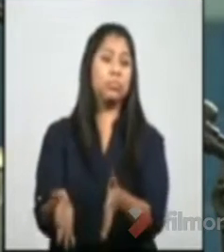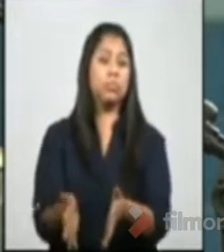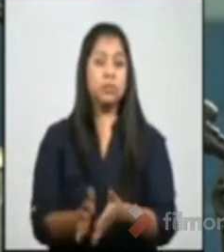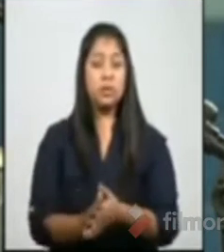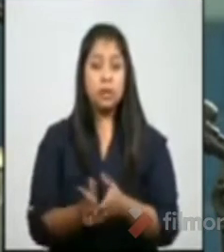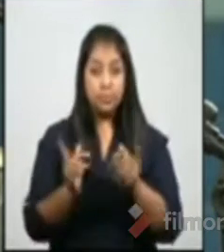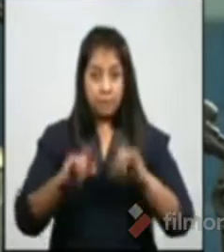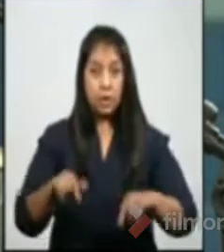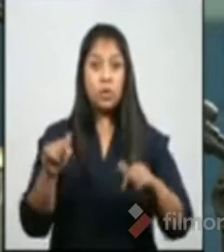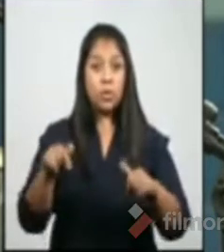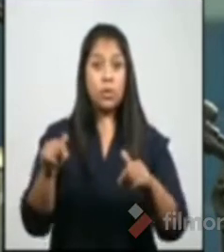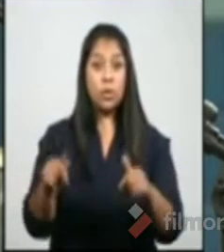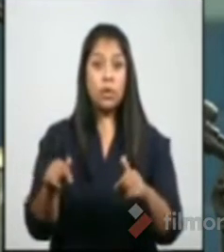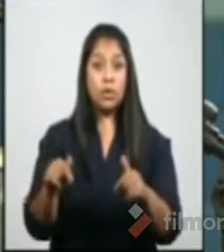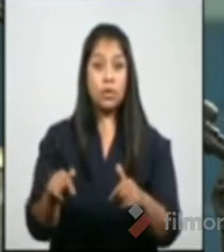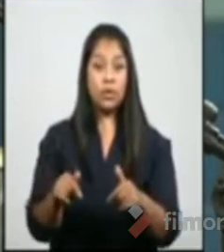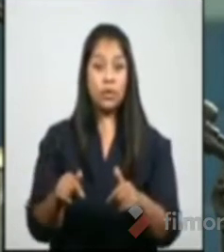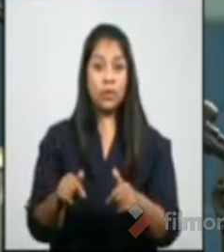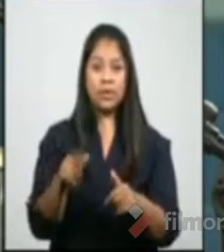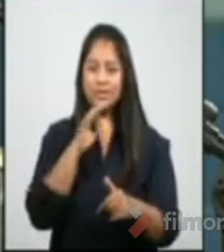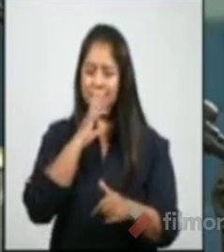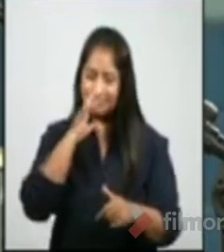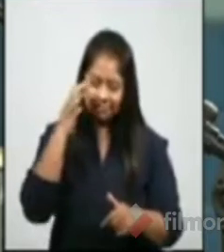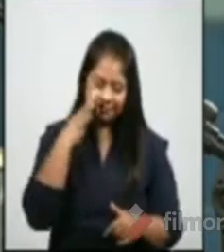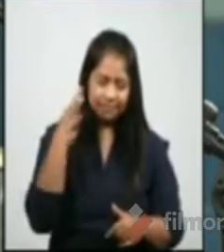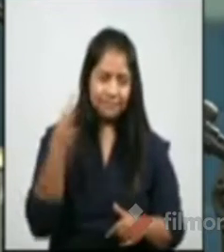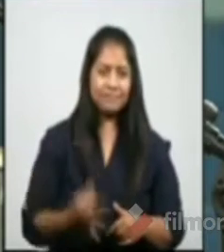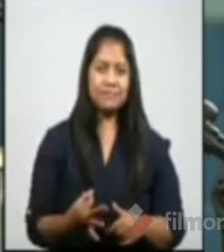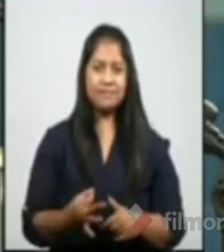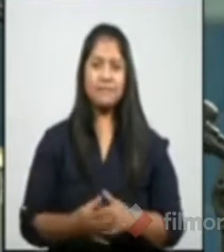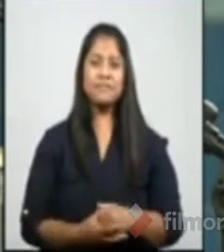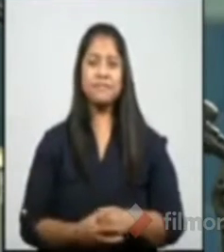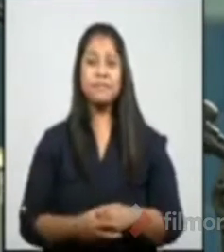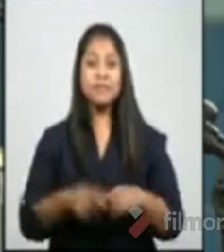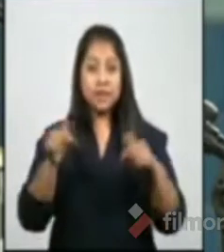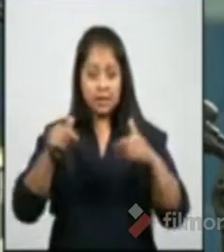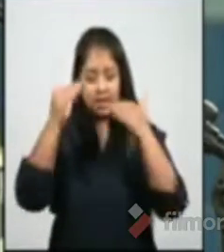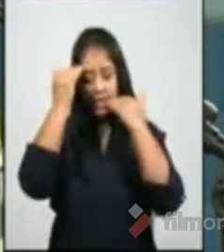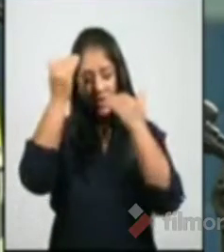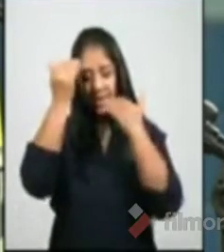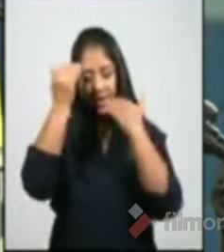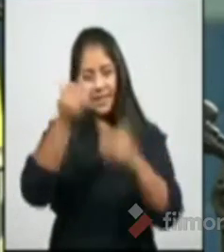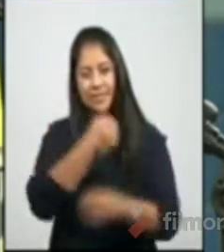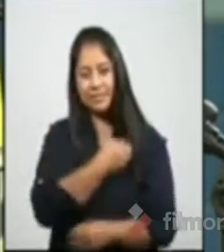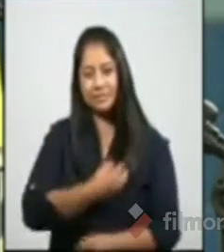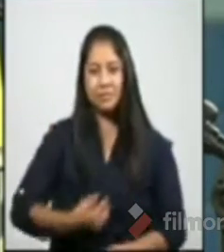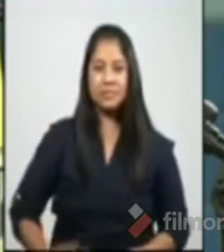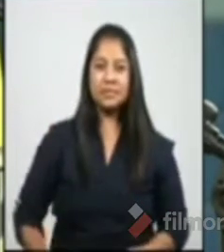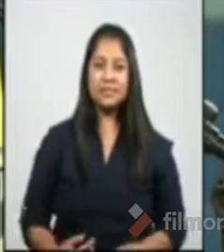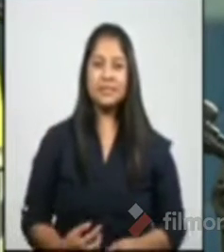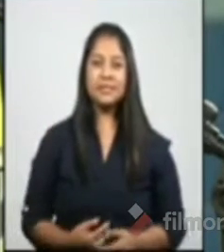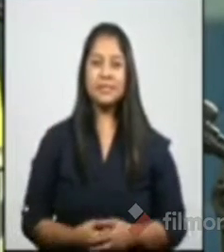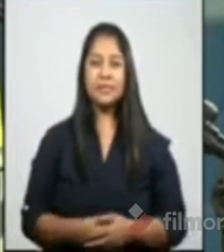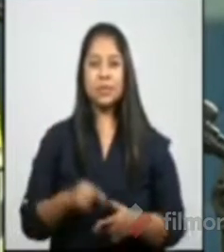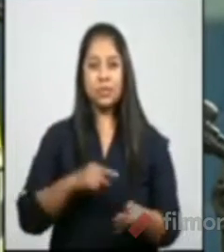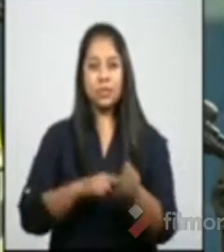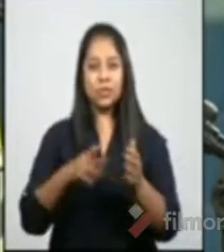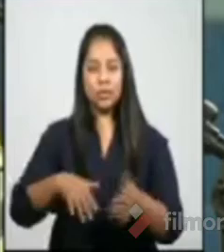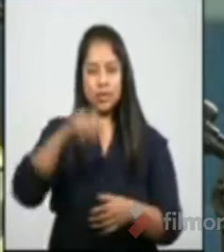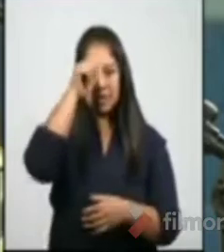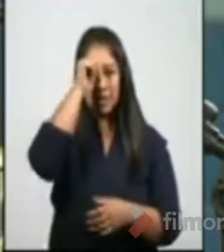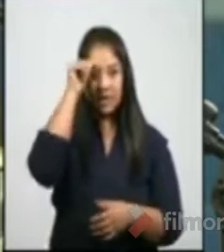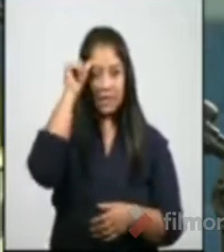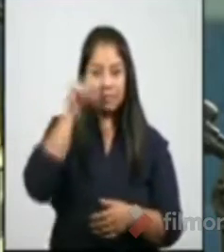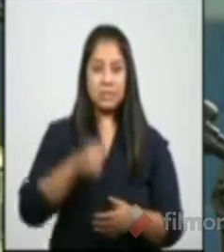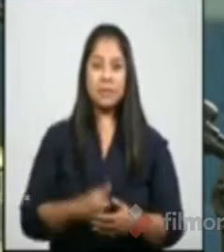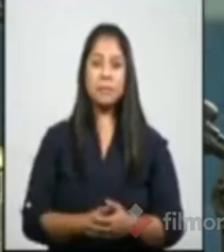Pero hoy es una realidad. Gracias, señor presidente, doctor Alejandro